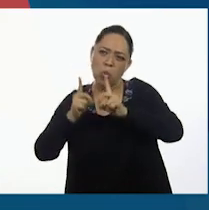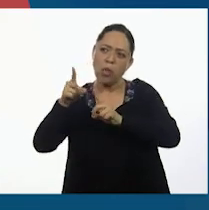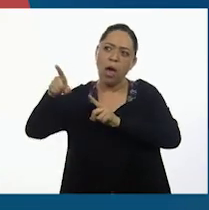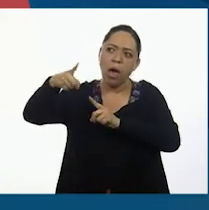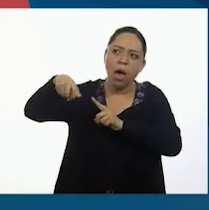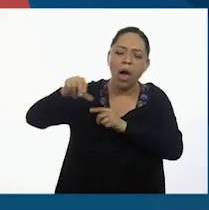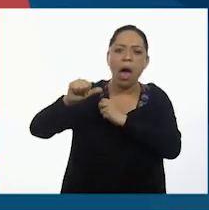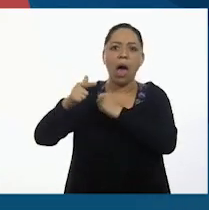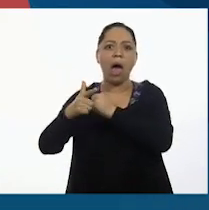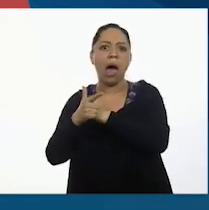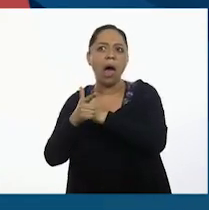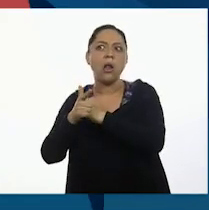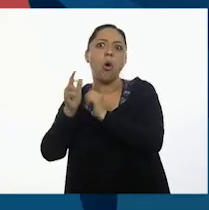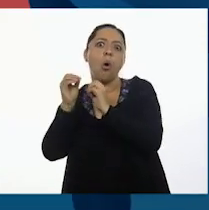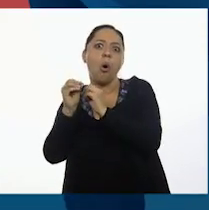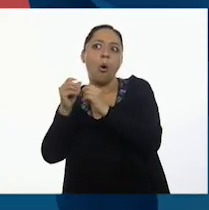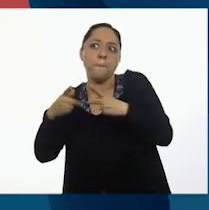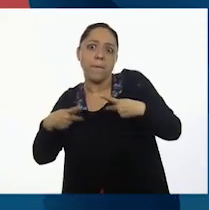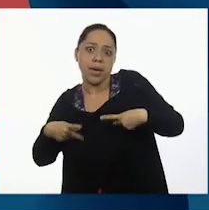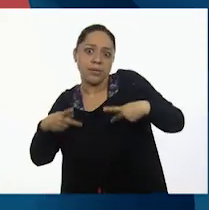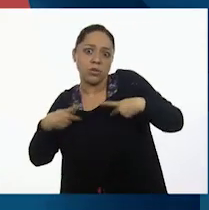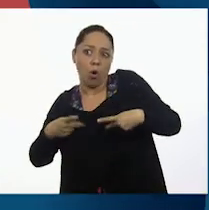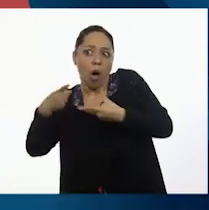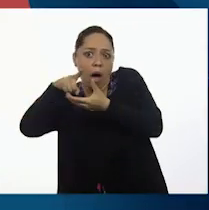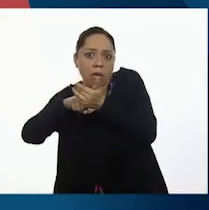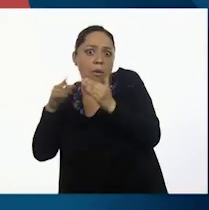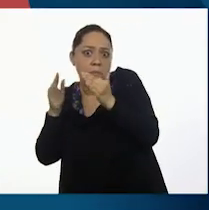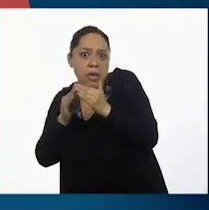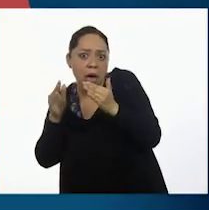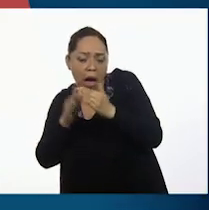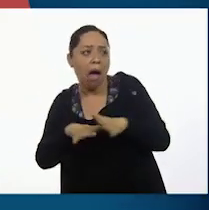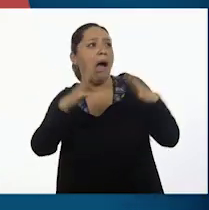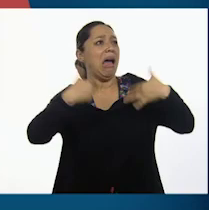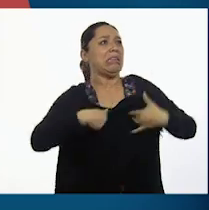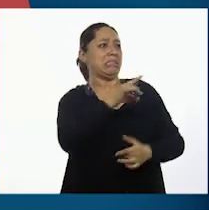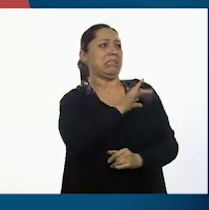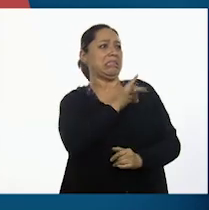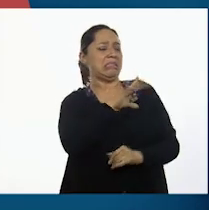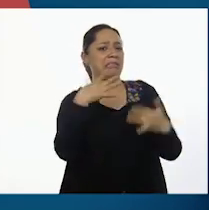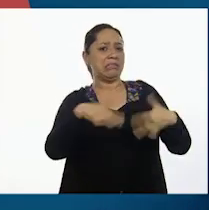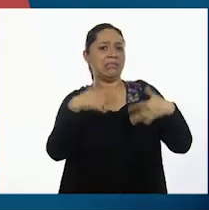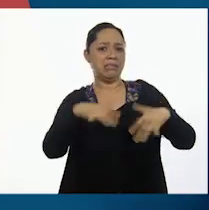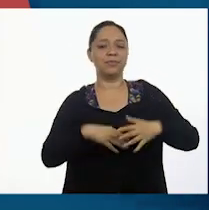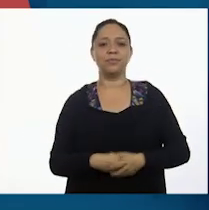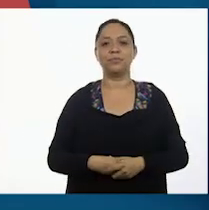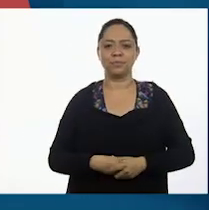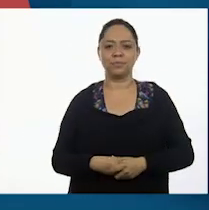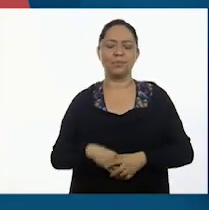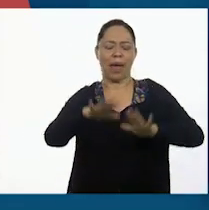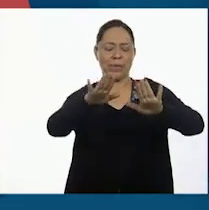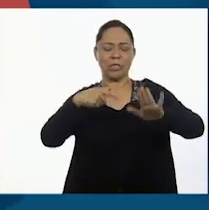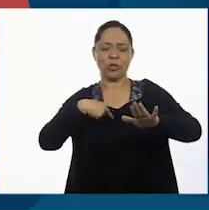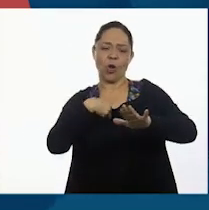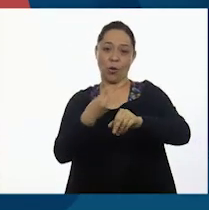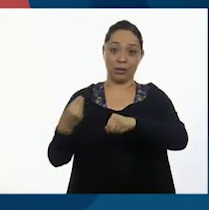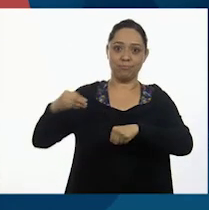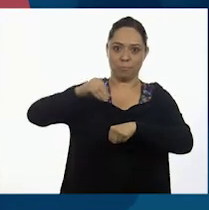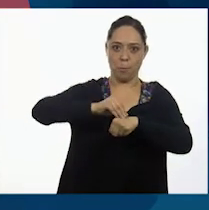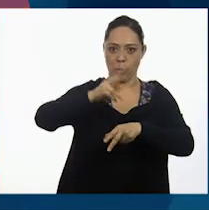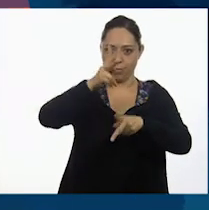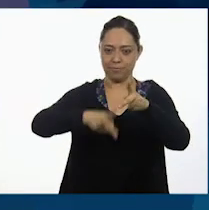alguien se encontraba dentro de mi casa. ¡Ay, ya hasta me está dando miedito! Pero, ay,